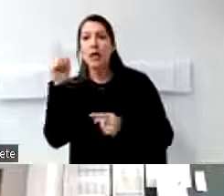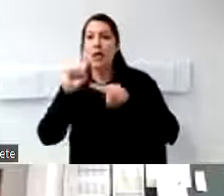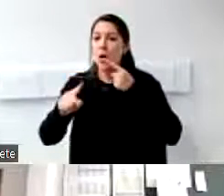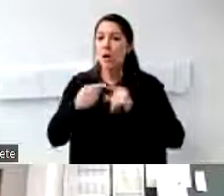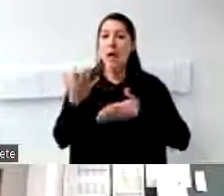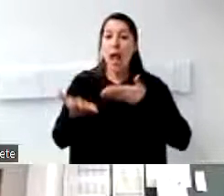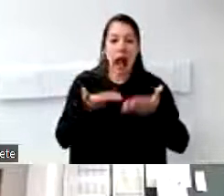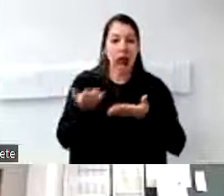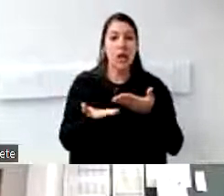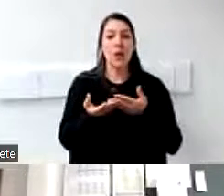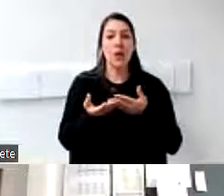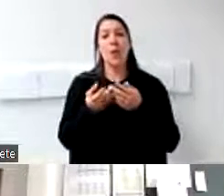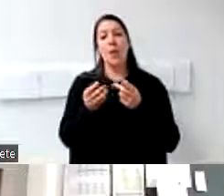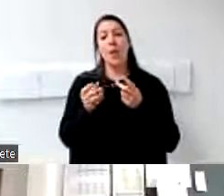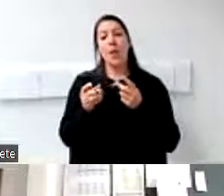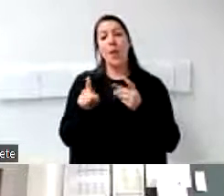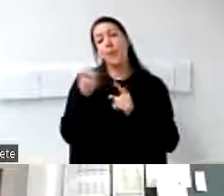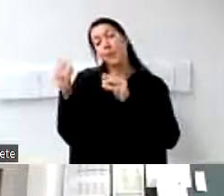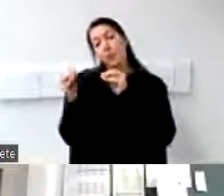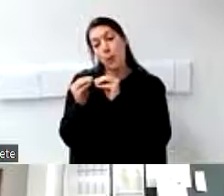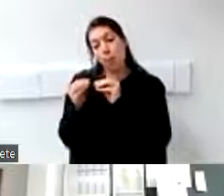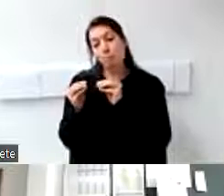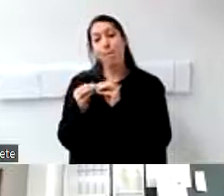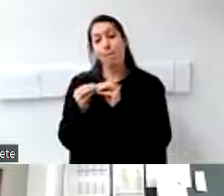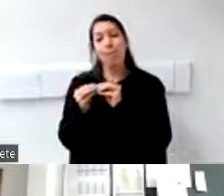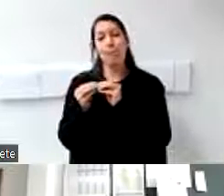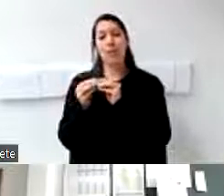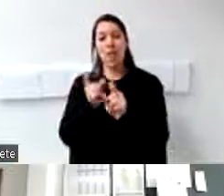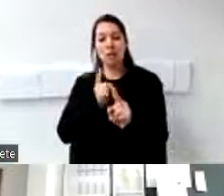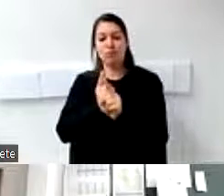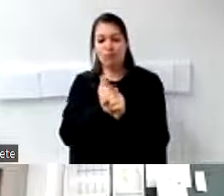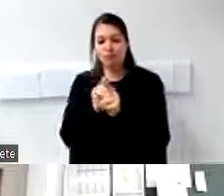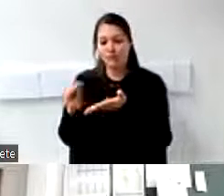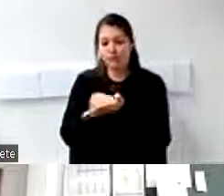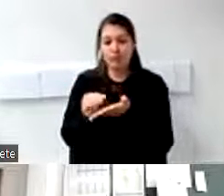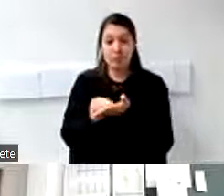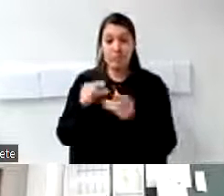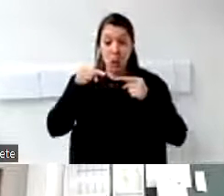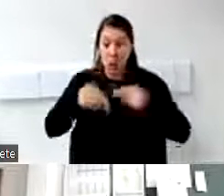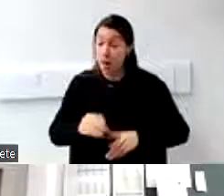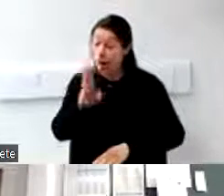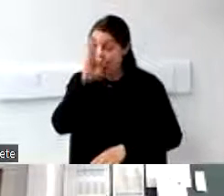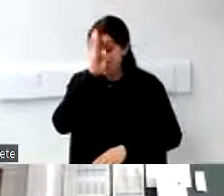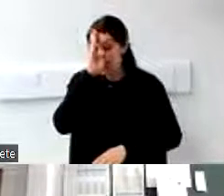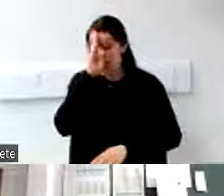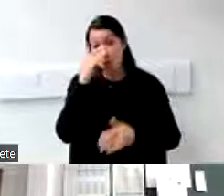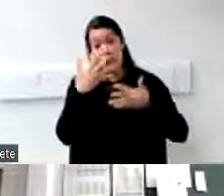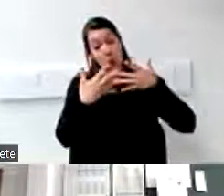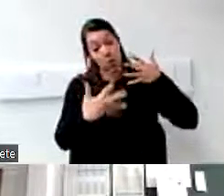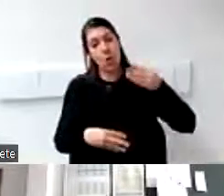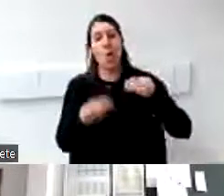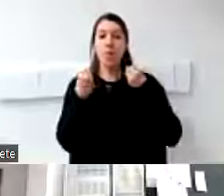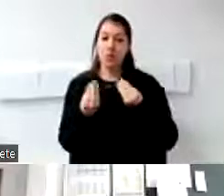la compañera referente de atención al usuario. O sea, hemos aprendido mucho y la